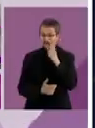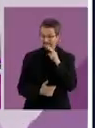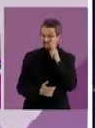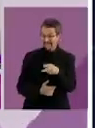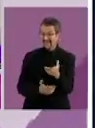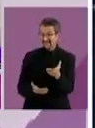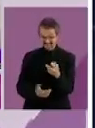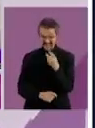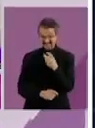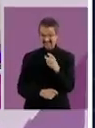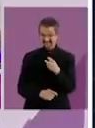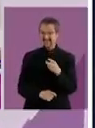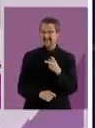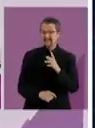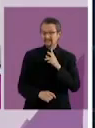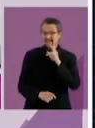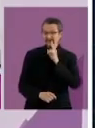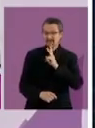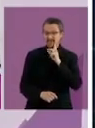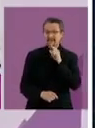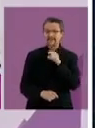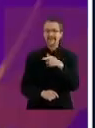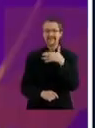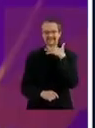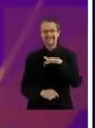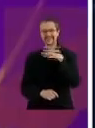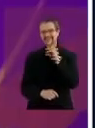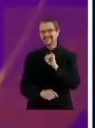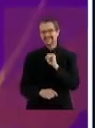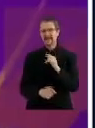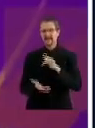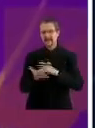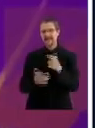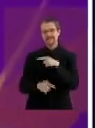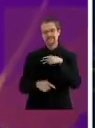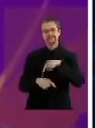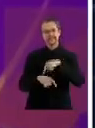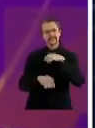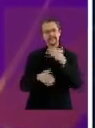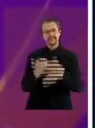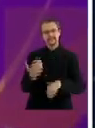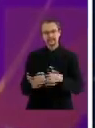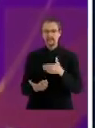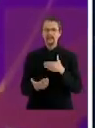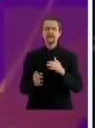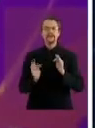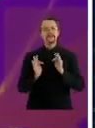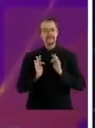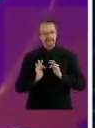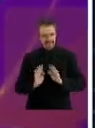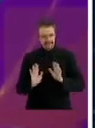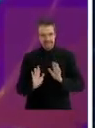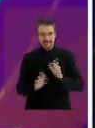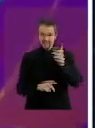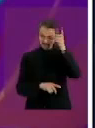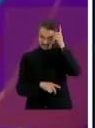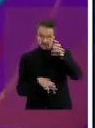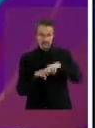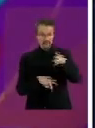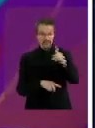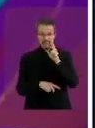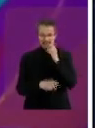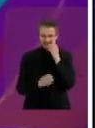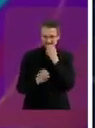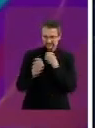colegio electoral que rebasa a Nixon por 60 70 votos electorales en el caso de México tenemos segmentos muy